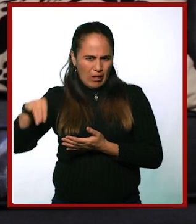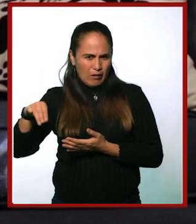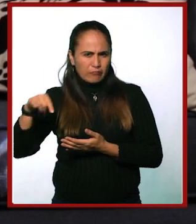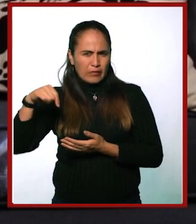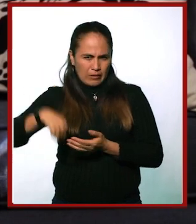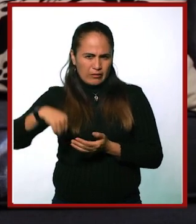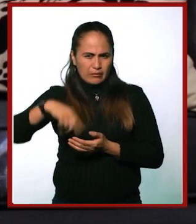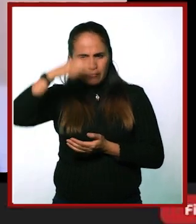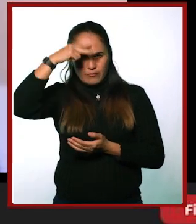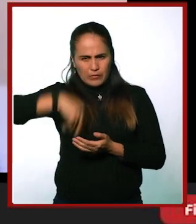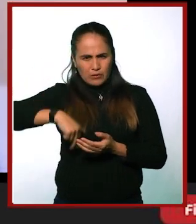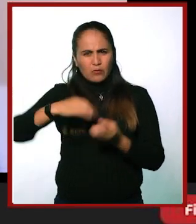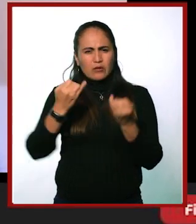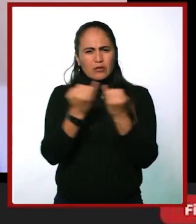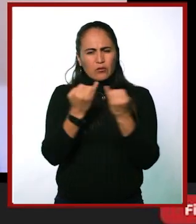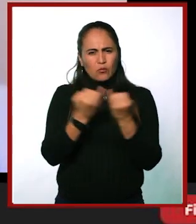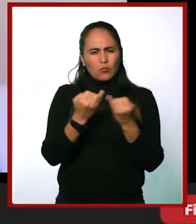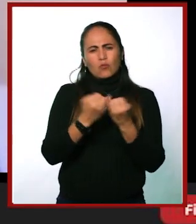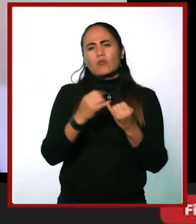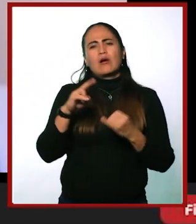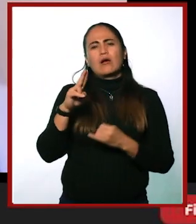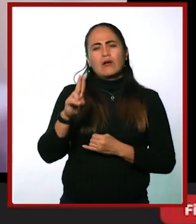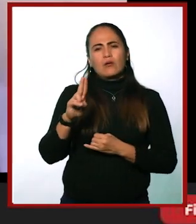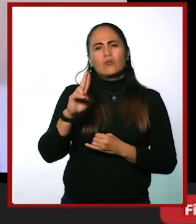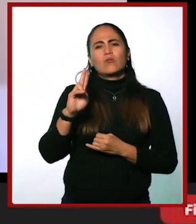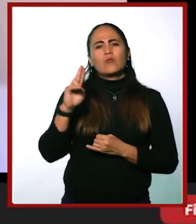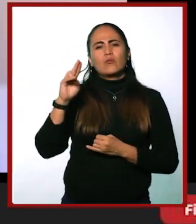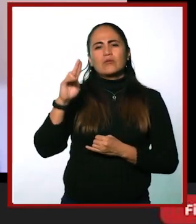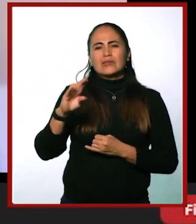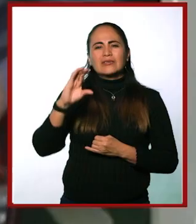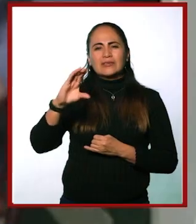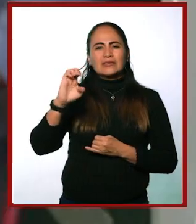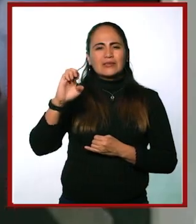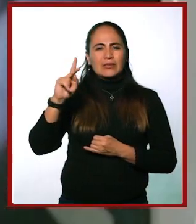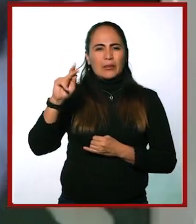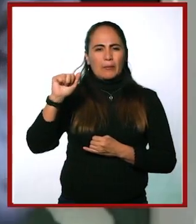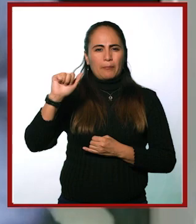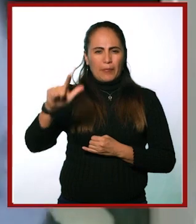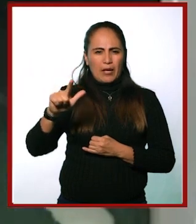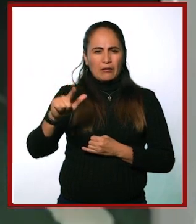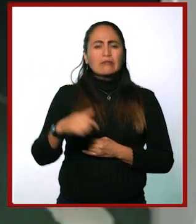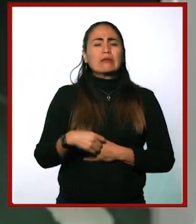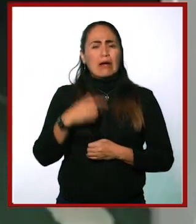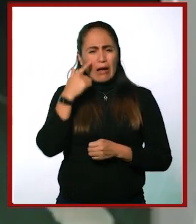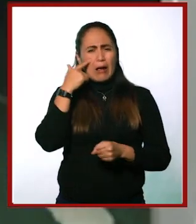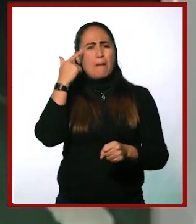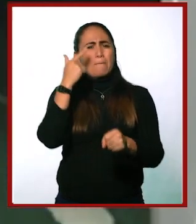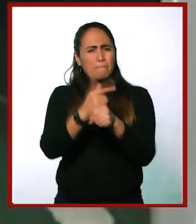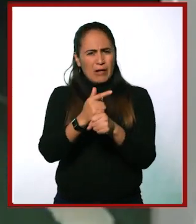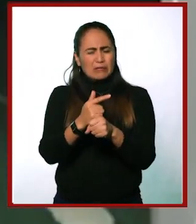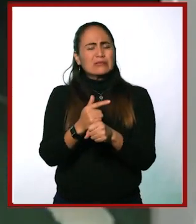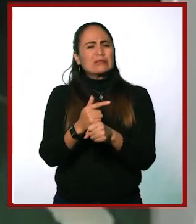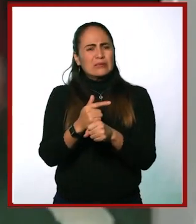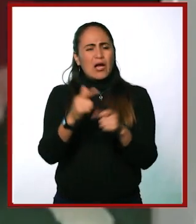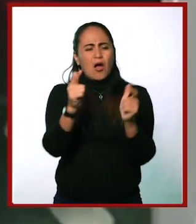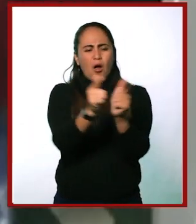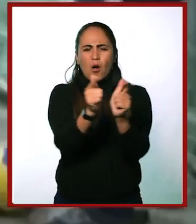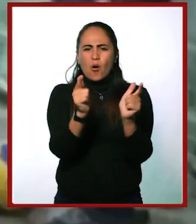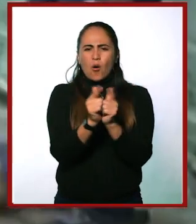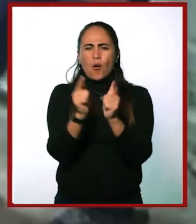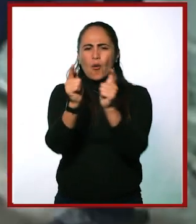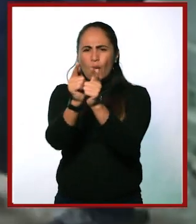lado también Naciones Unidas, el PNUD, la CEPAL, y claramente demuestran que hay